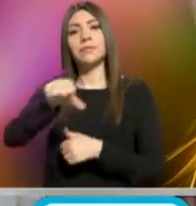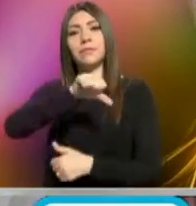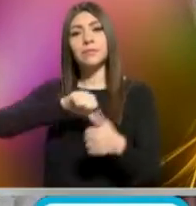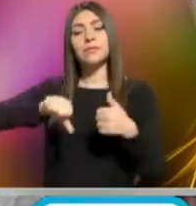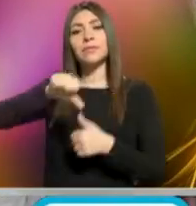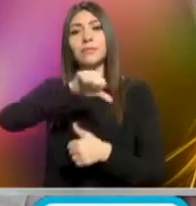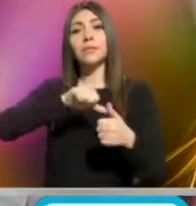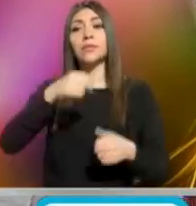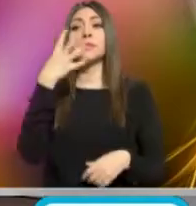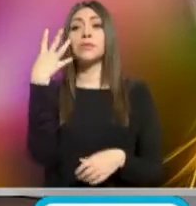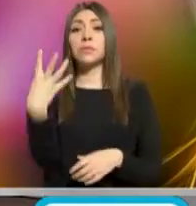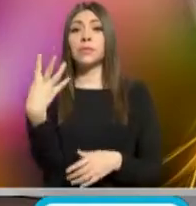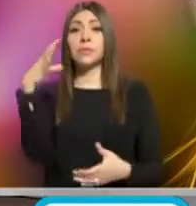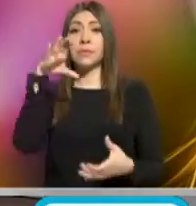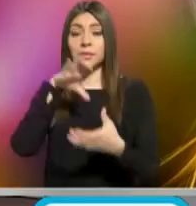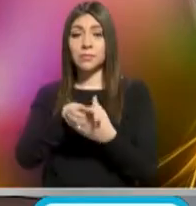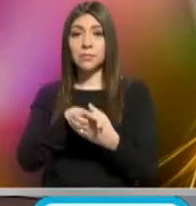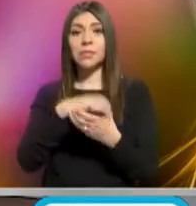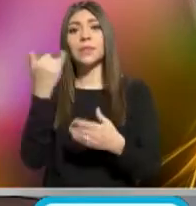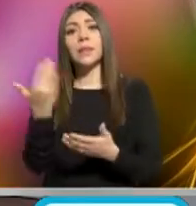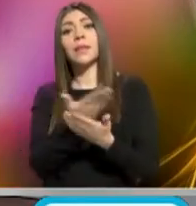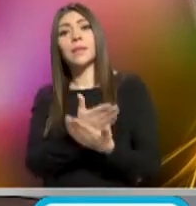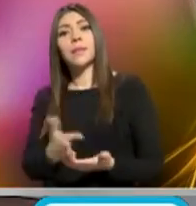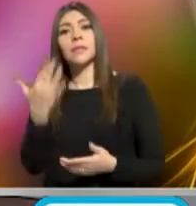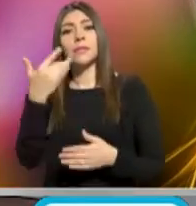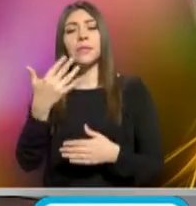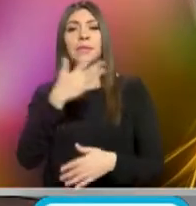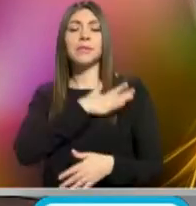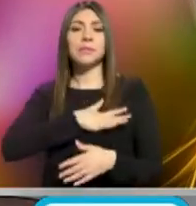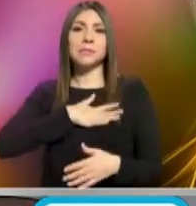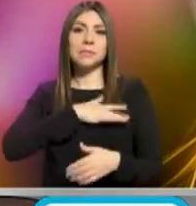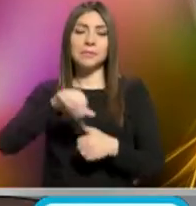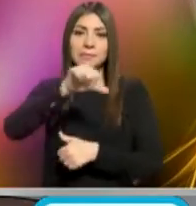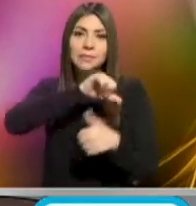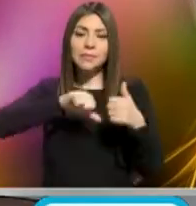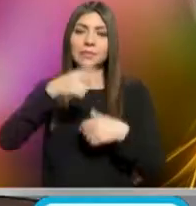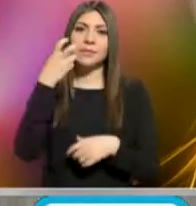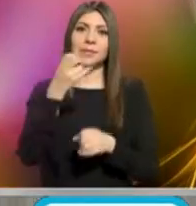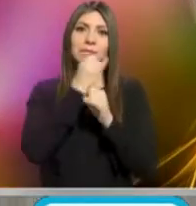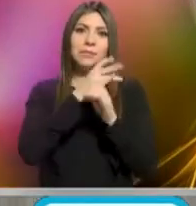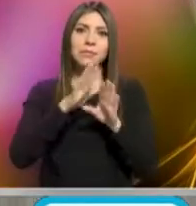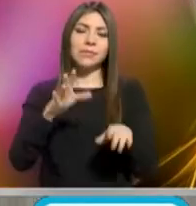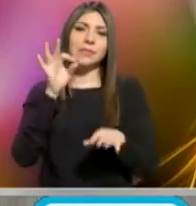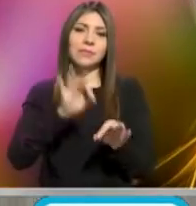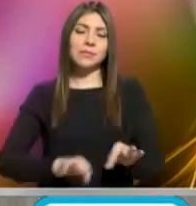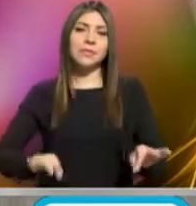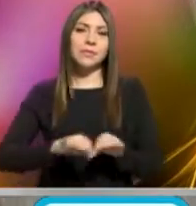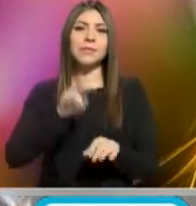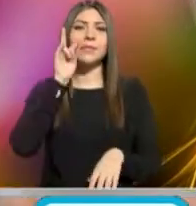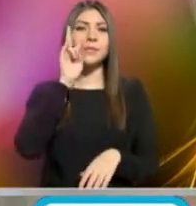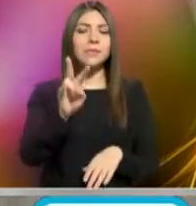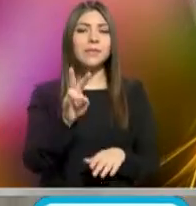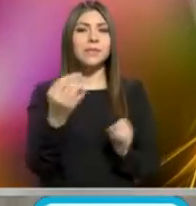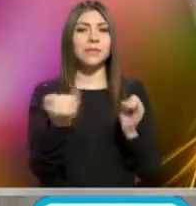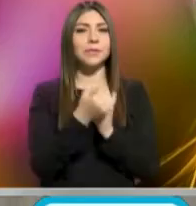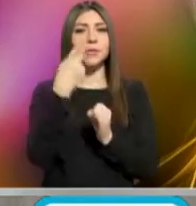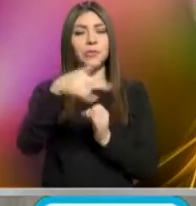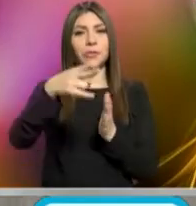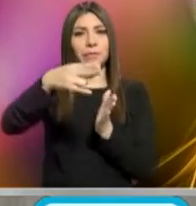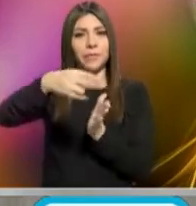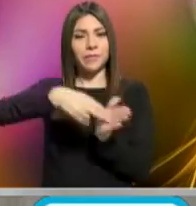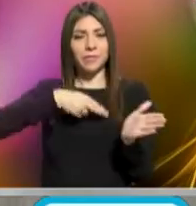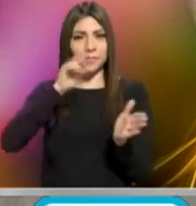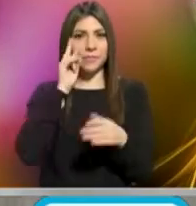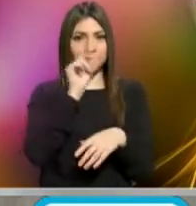registradas. 4 ¿Cómo? esposas, pero 50 amantes, ¿no? Que nos diga cómo le Son hizo. datos importantes. ¿Qué vamos a ver respecto a su firma? Precisamente Sí.